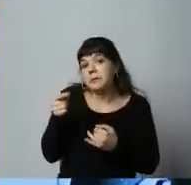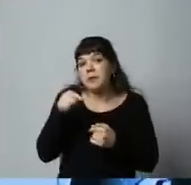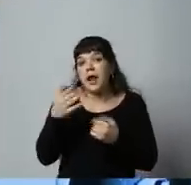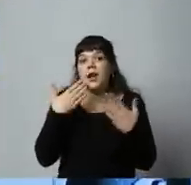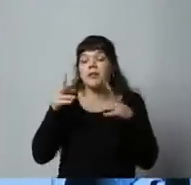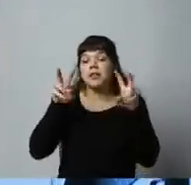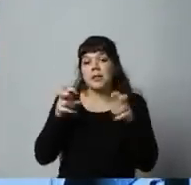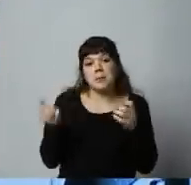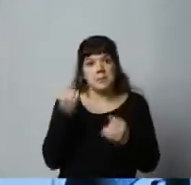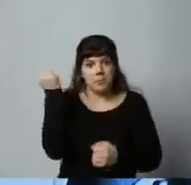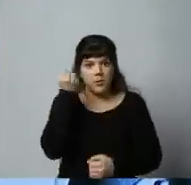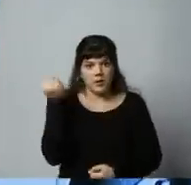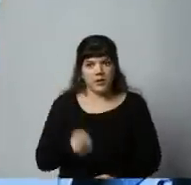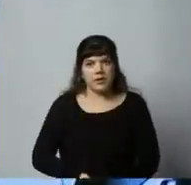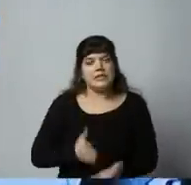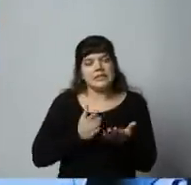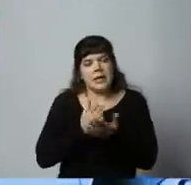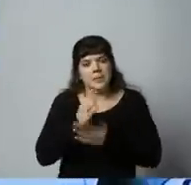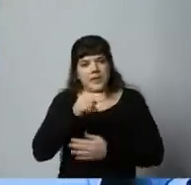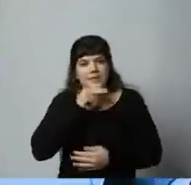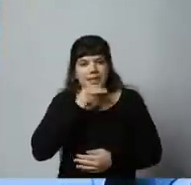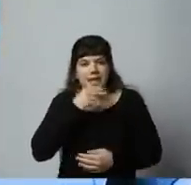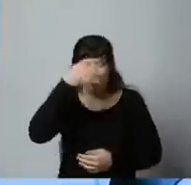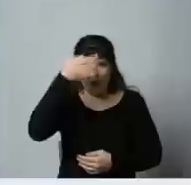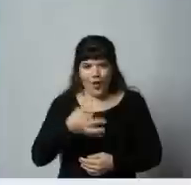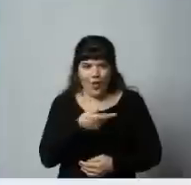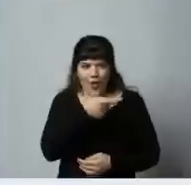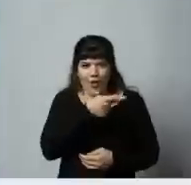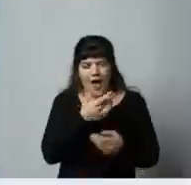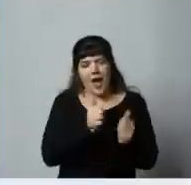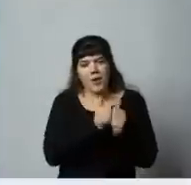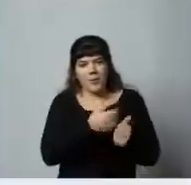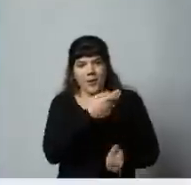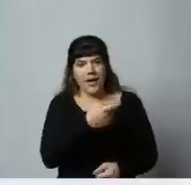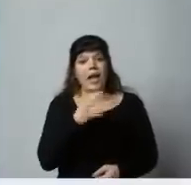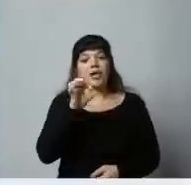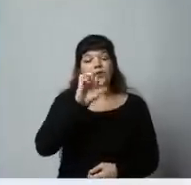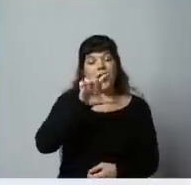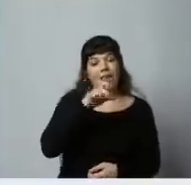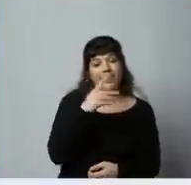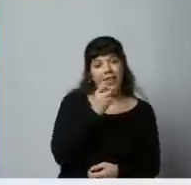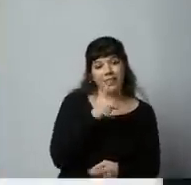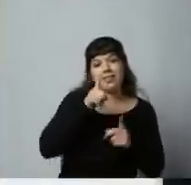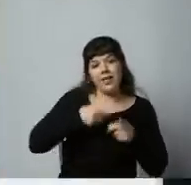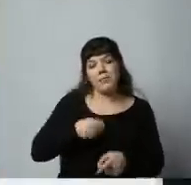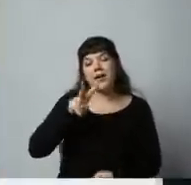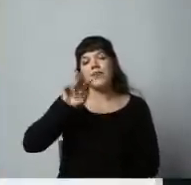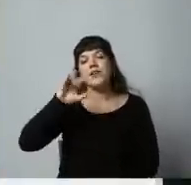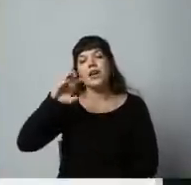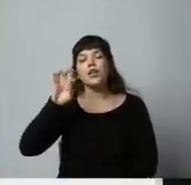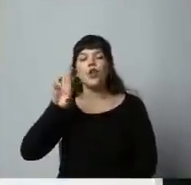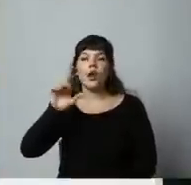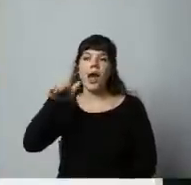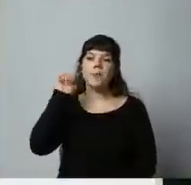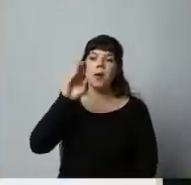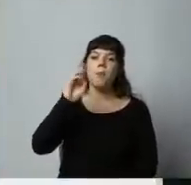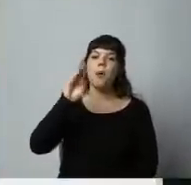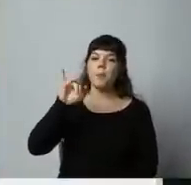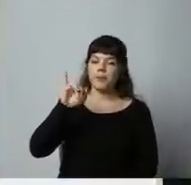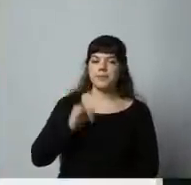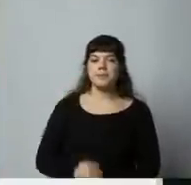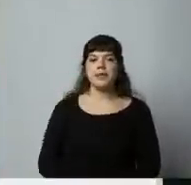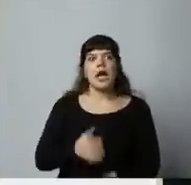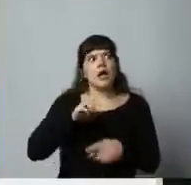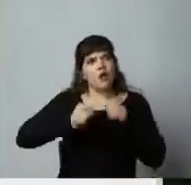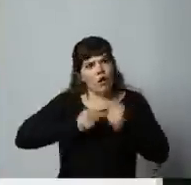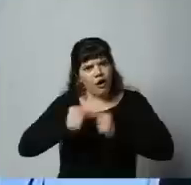nos acompaña como tod como todos los viernes soledad platero bienvenida a soledad y Víctor Hugo popi abelando seguí poniendo el